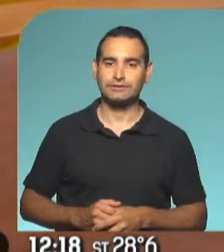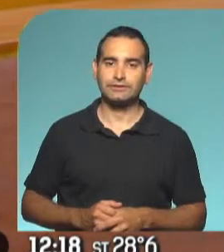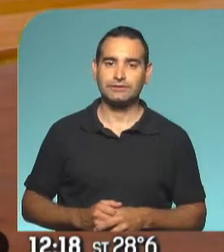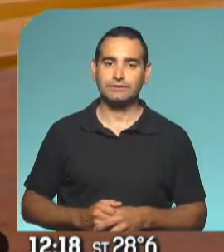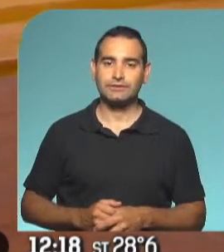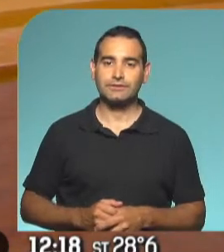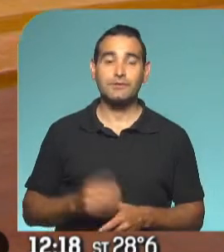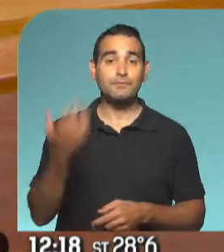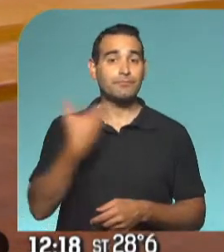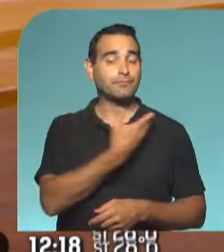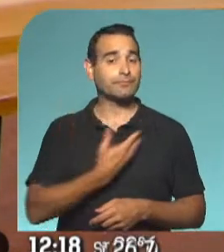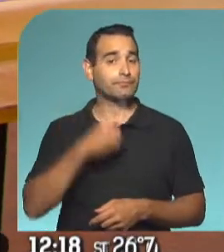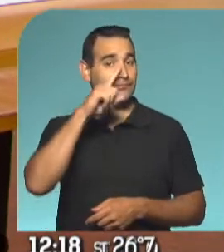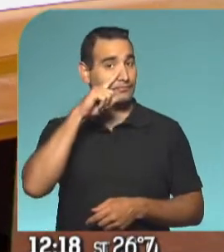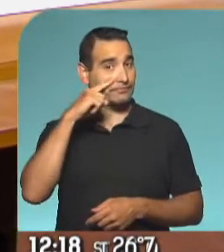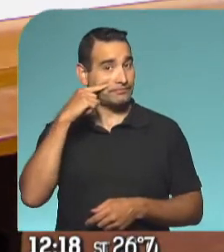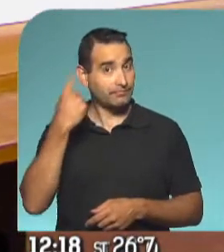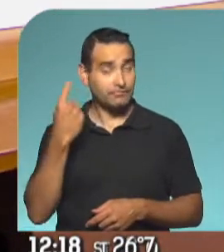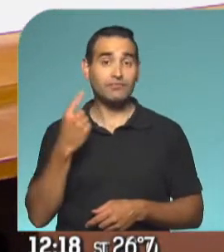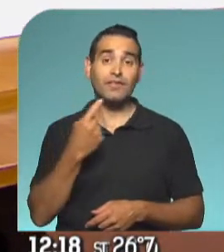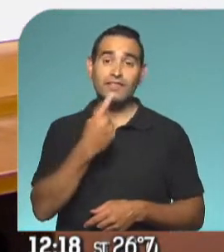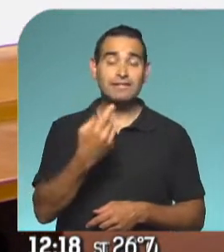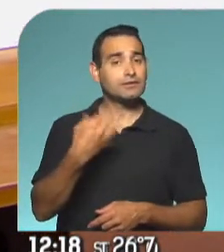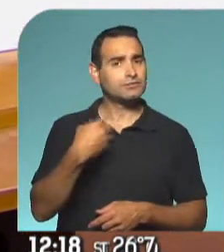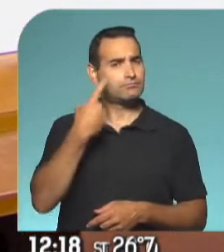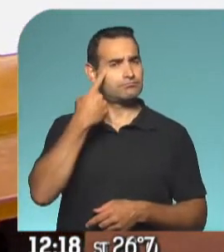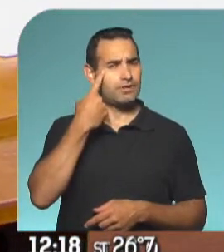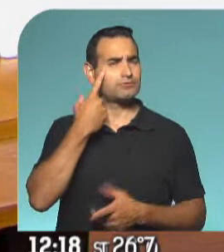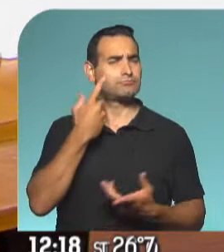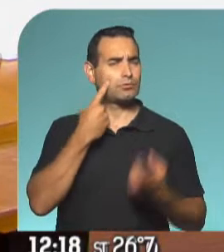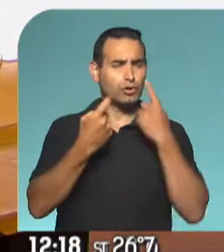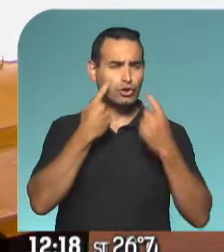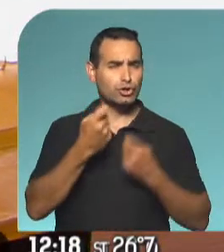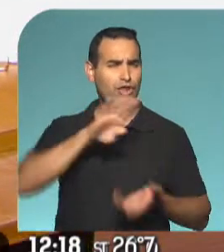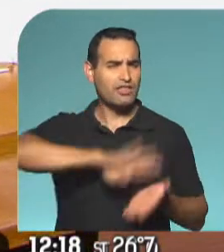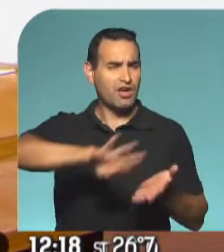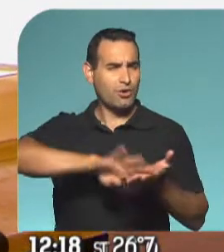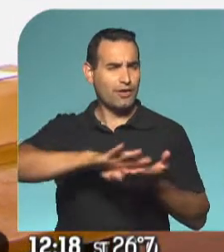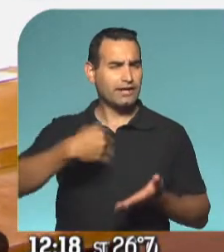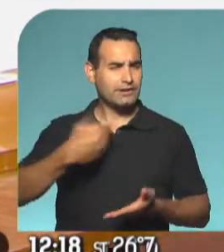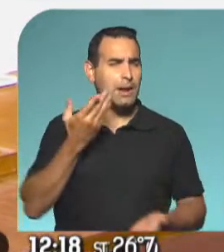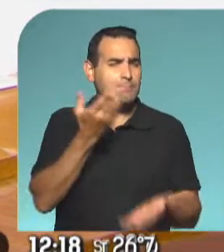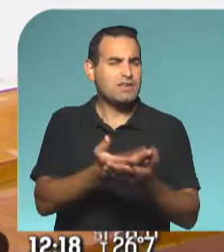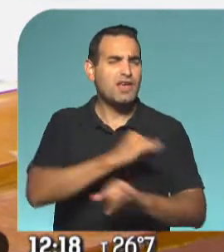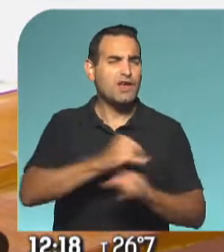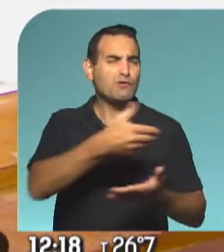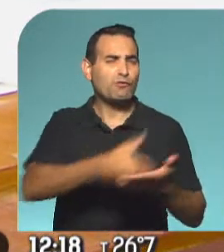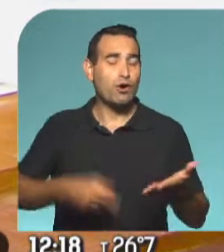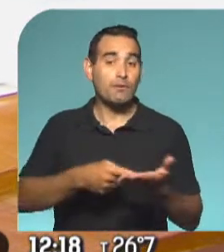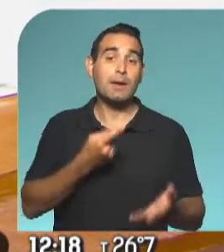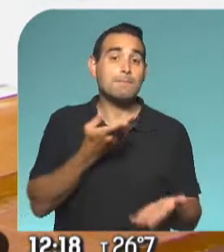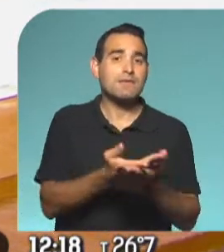presidente Alberto Fernández habló de revisar la deuda de la República Argentina. Concretamente pidió una querella,